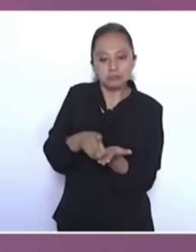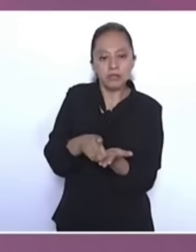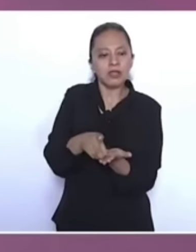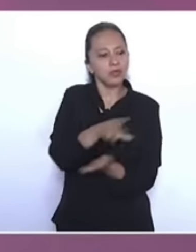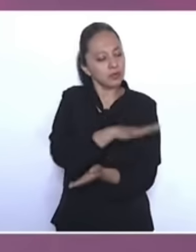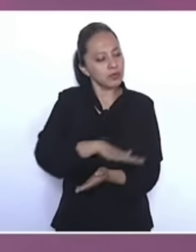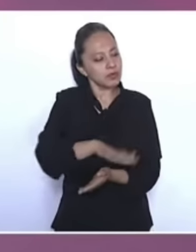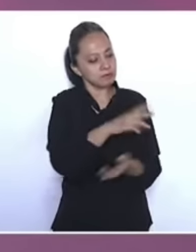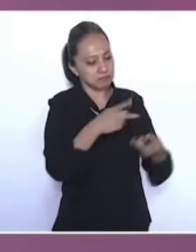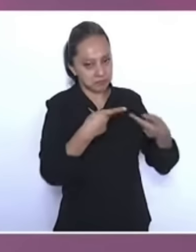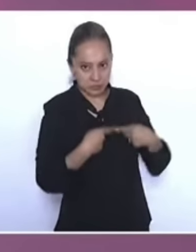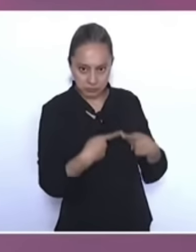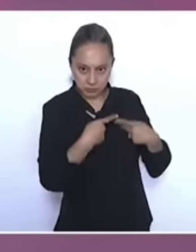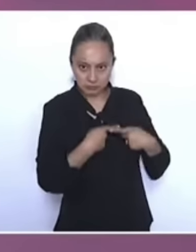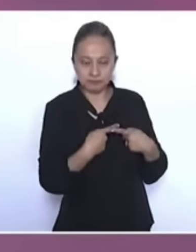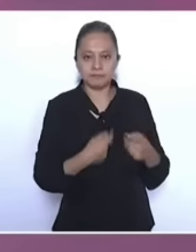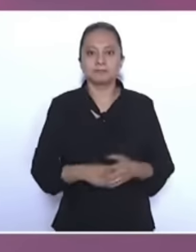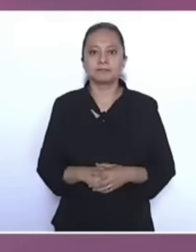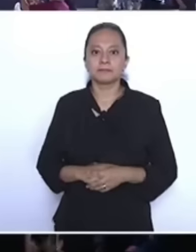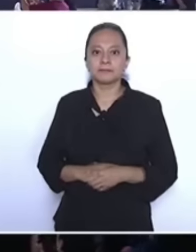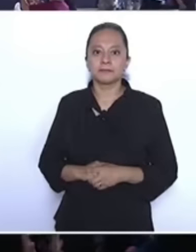capitalinos.